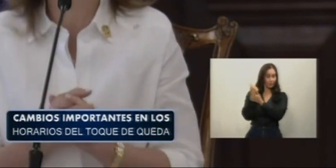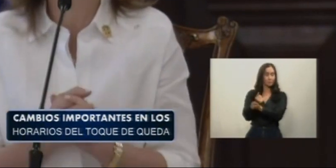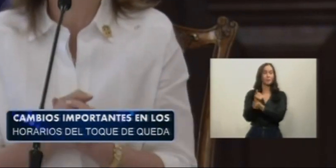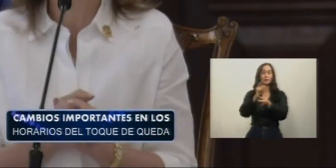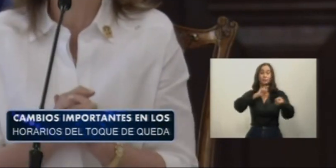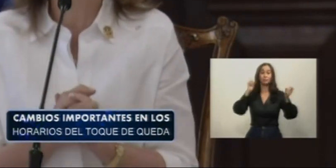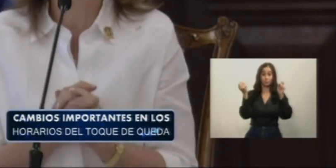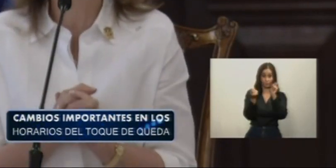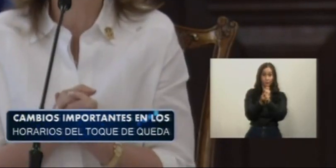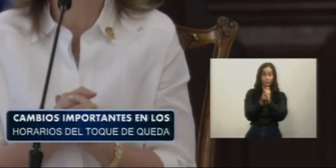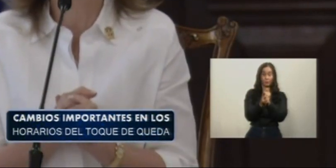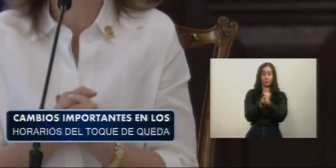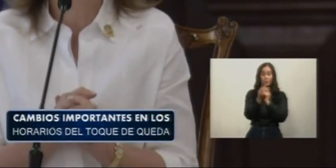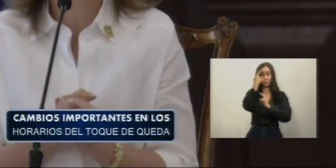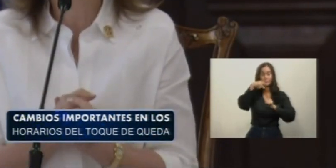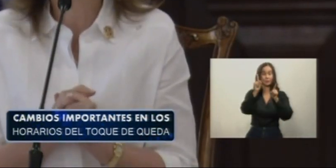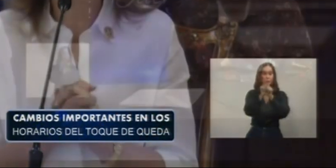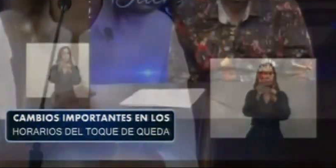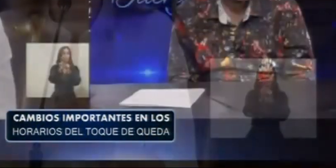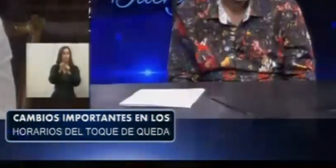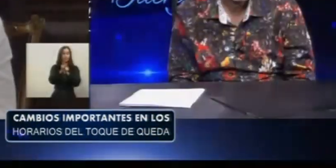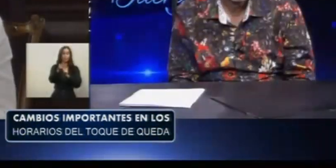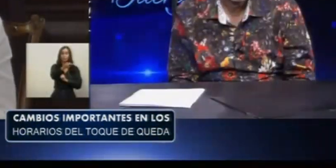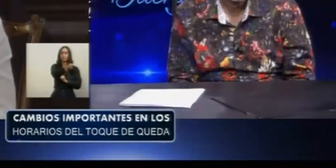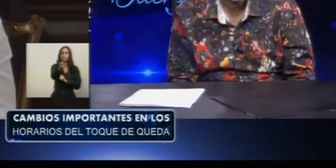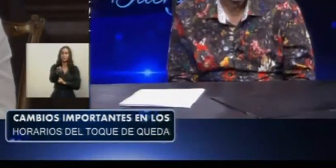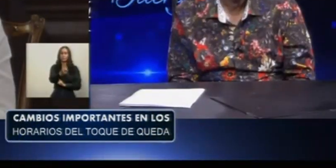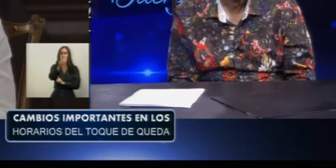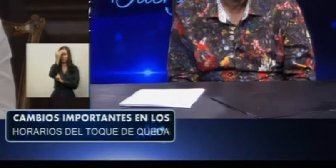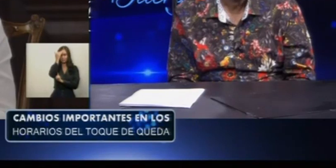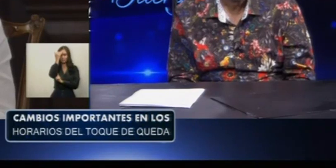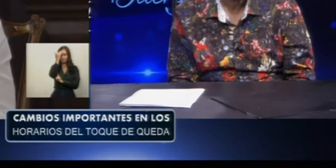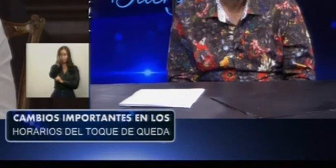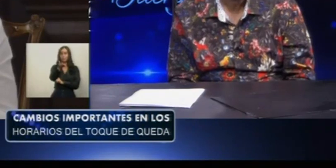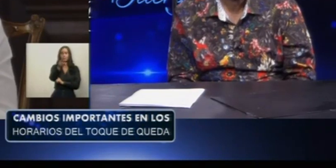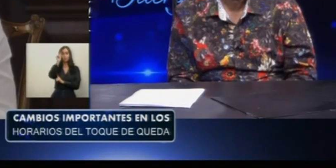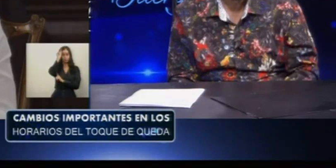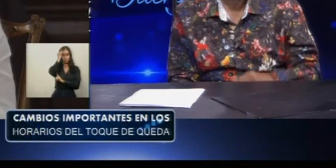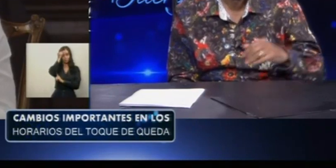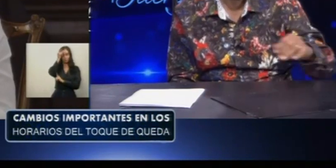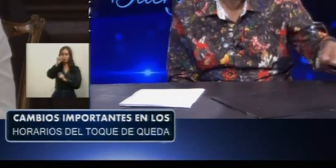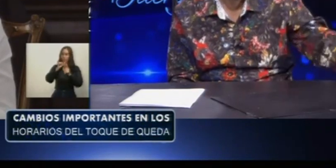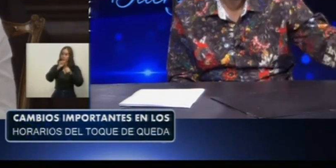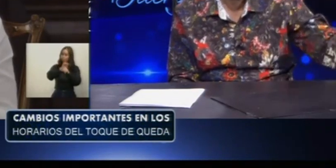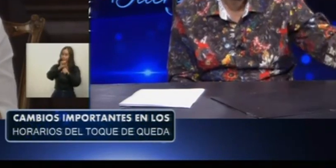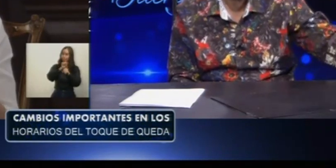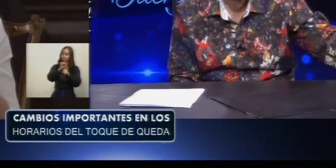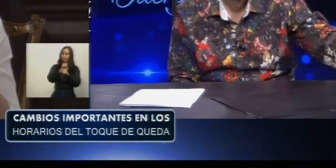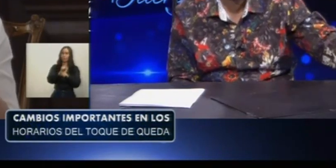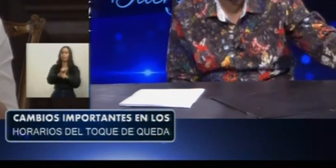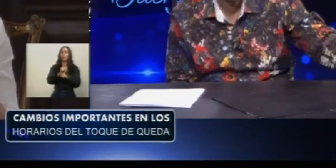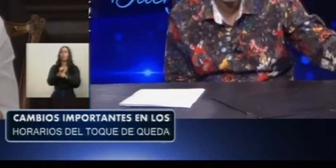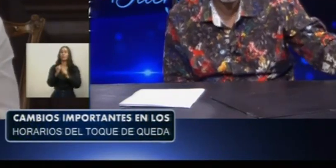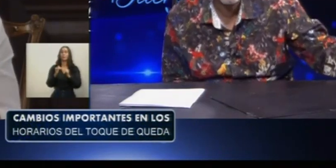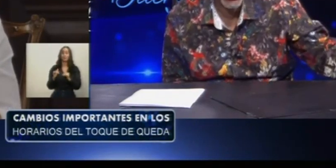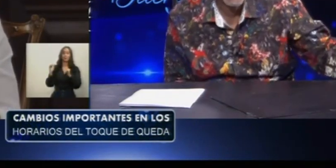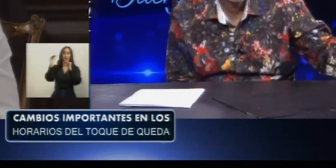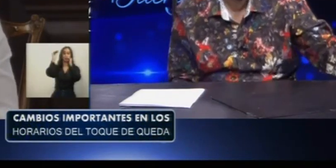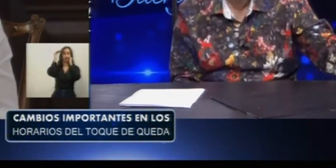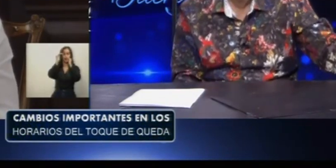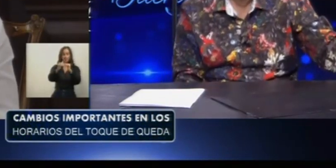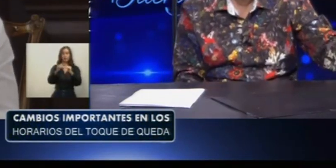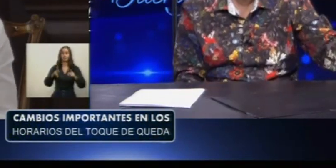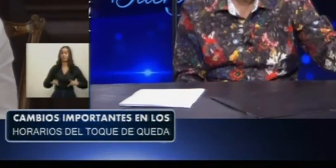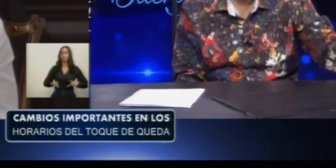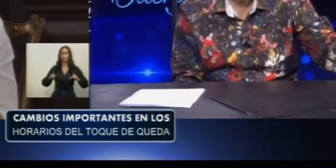cambios pero sobre todo de que ustedes estén seguros mi amiga raquel peña